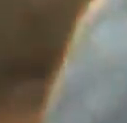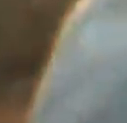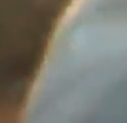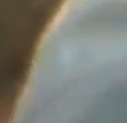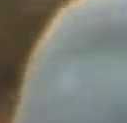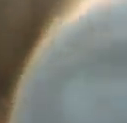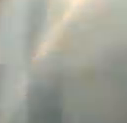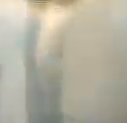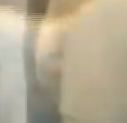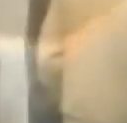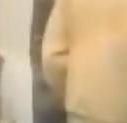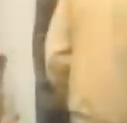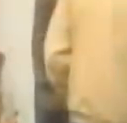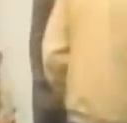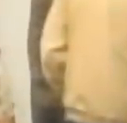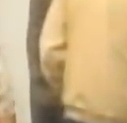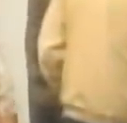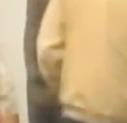cantar.